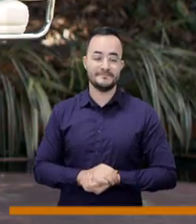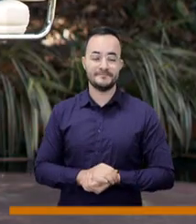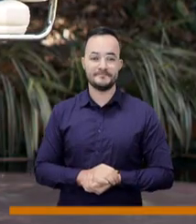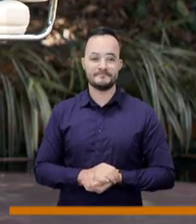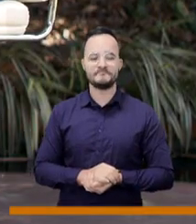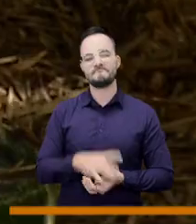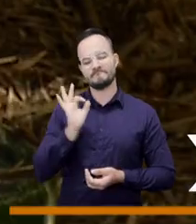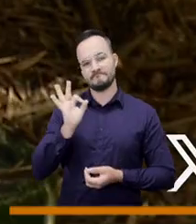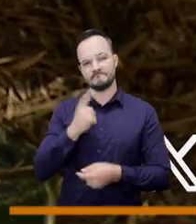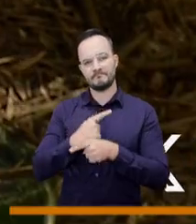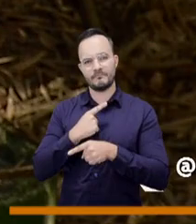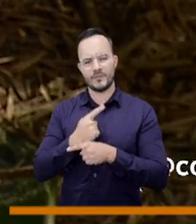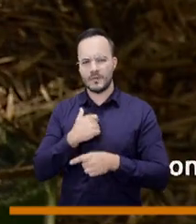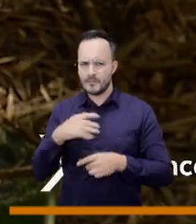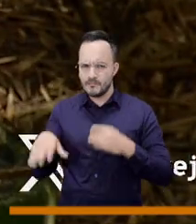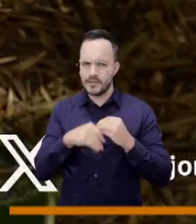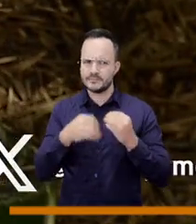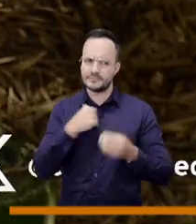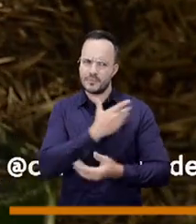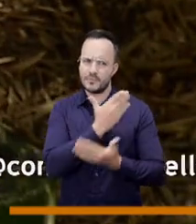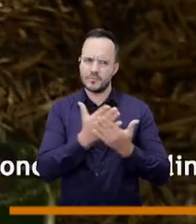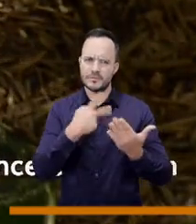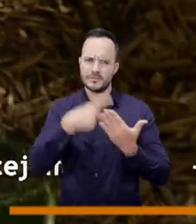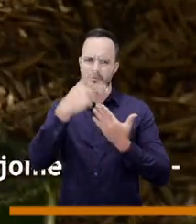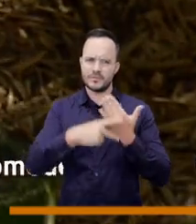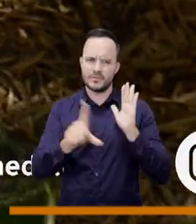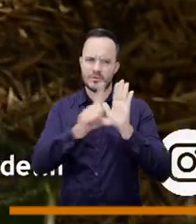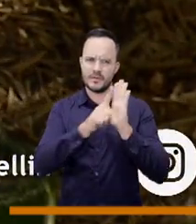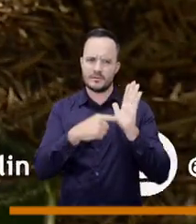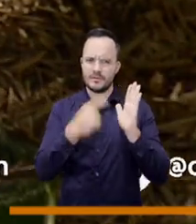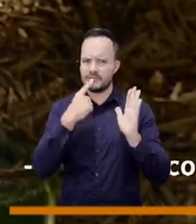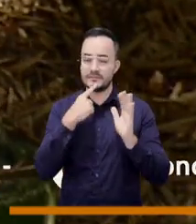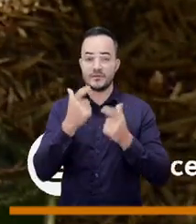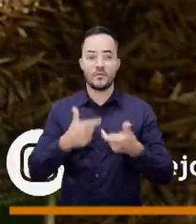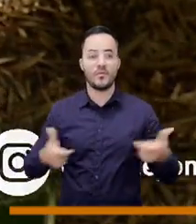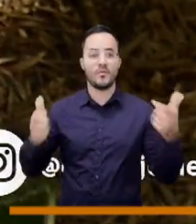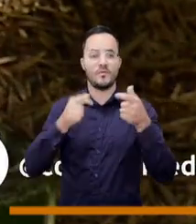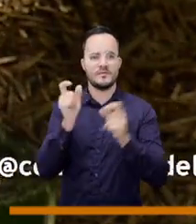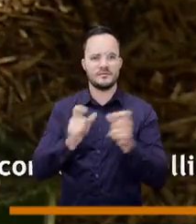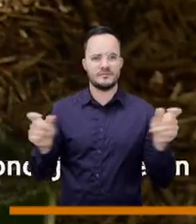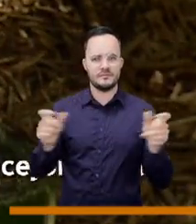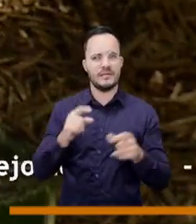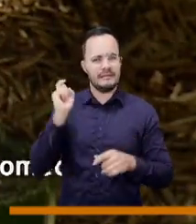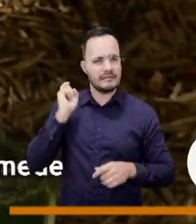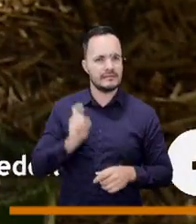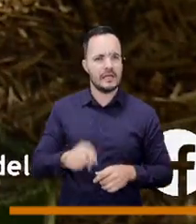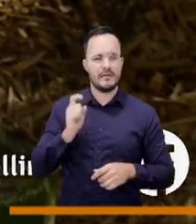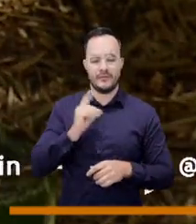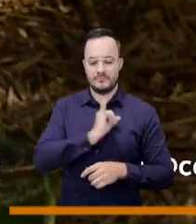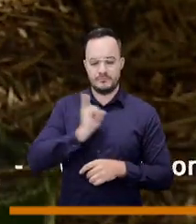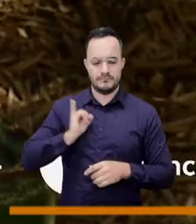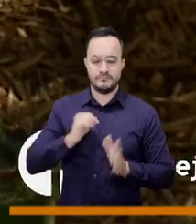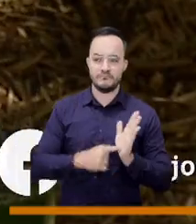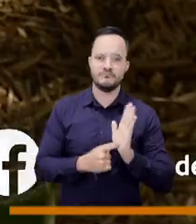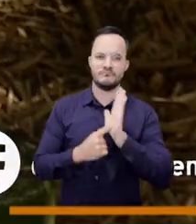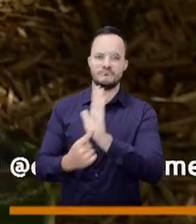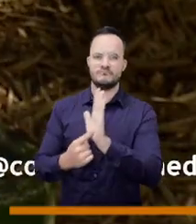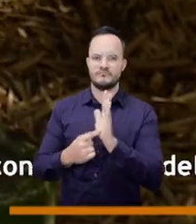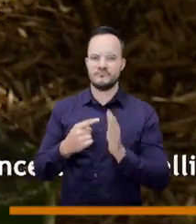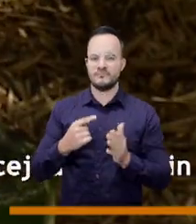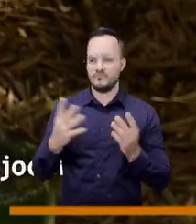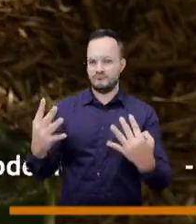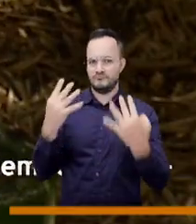cuidarla. Y bueno, concejal, también hay que contar que se acaba de presentar un proyecto de ley que obliga a que los congresistas tengan que rendir de